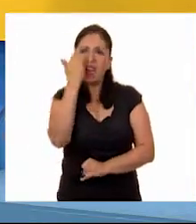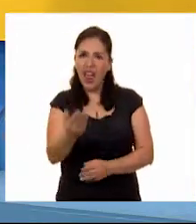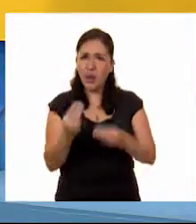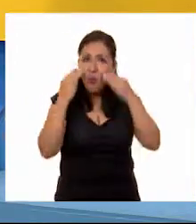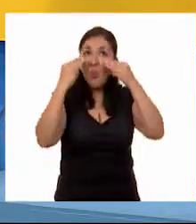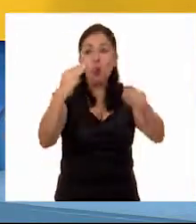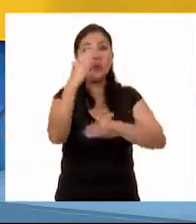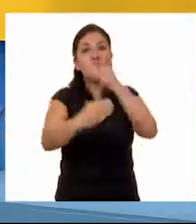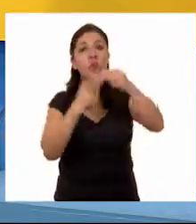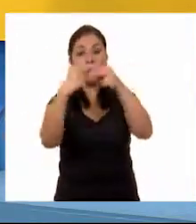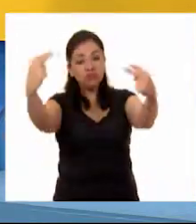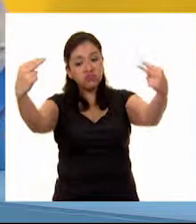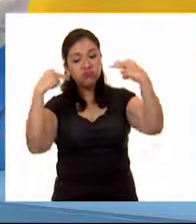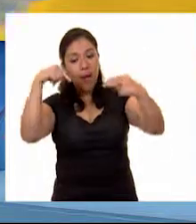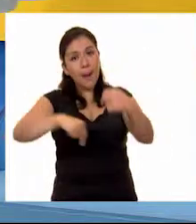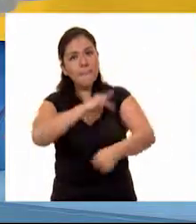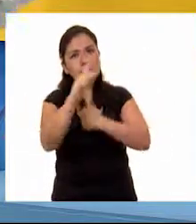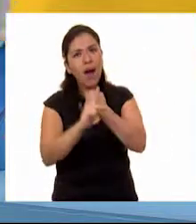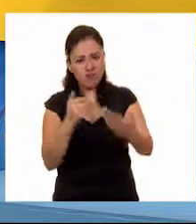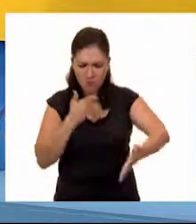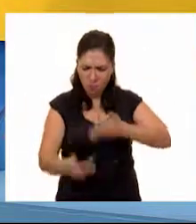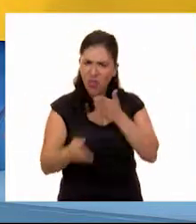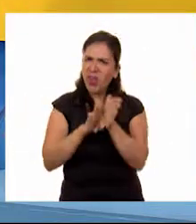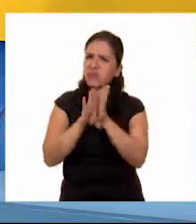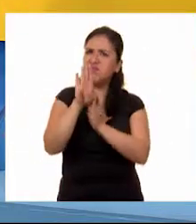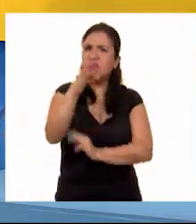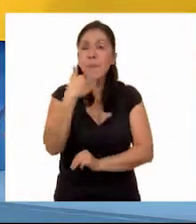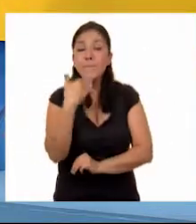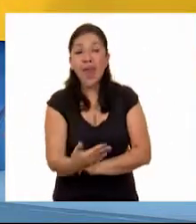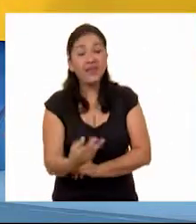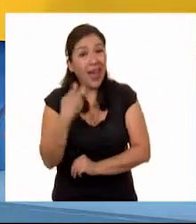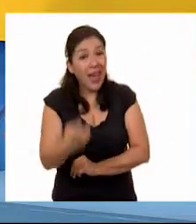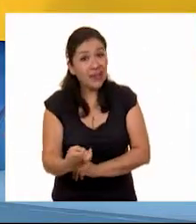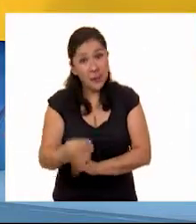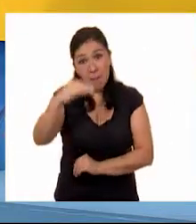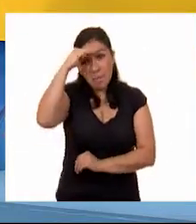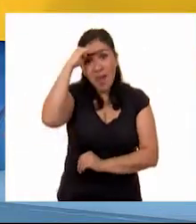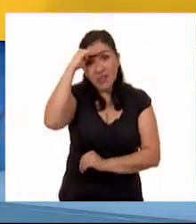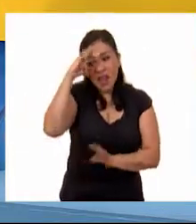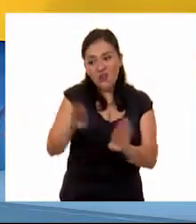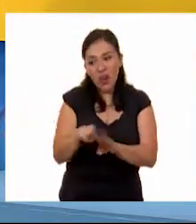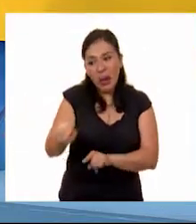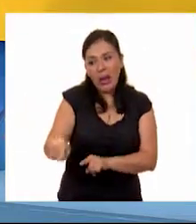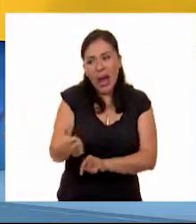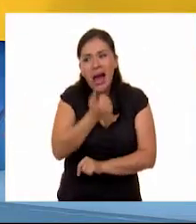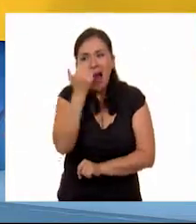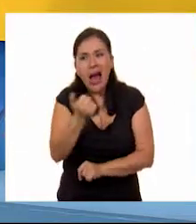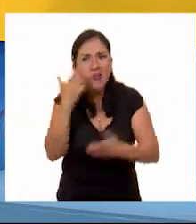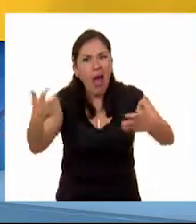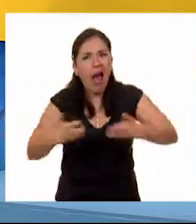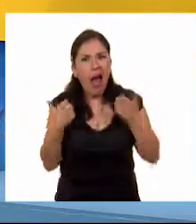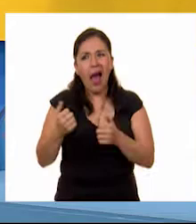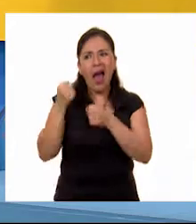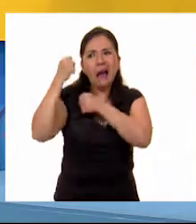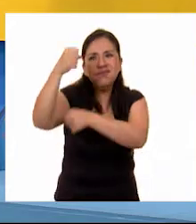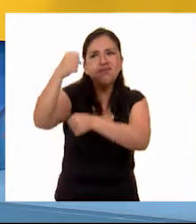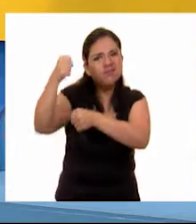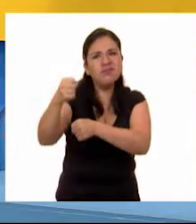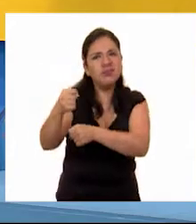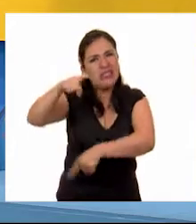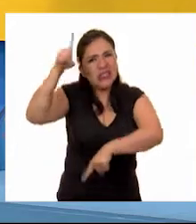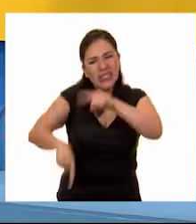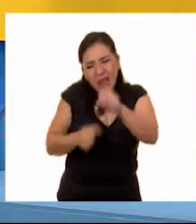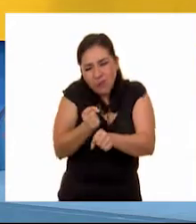demostrarle al mundo que nuestro país era moderno y próspero. Así que no lo pensó dos veces al reprimir con toda su fuerza al